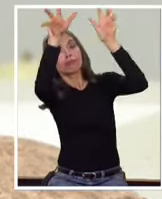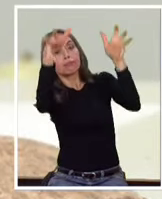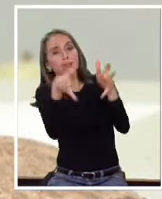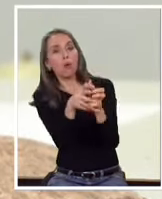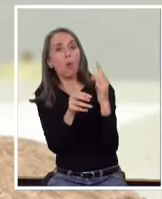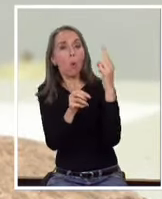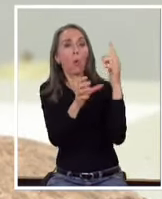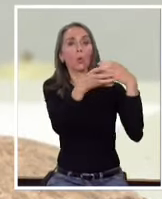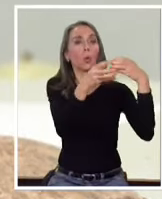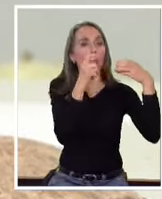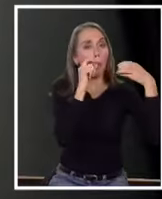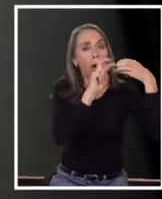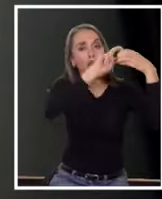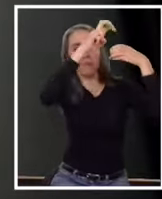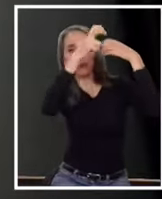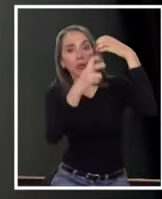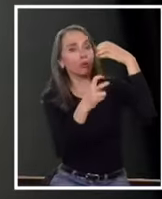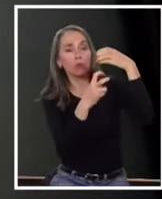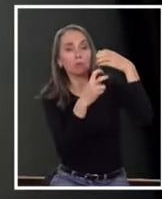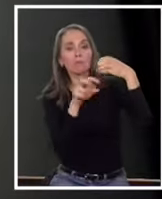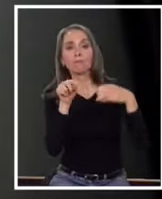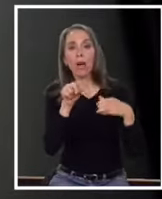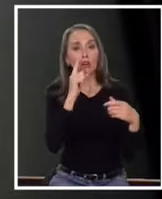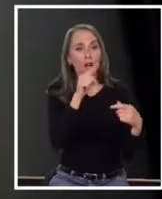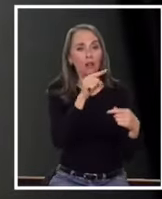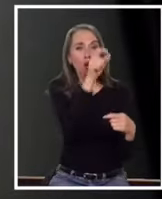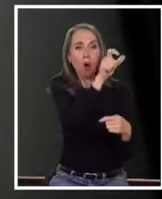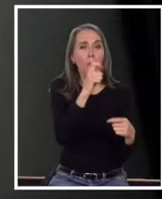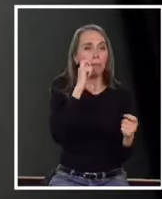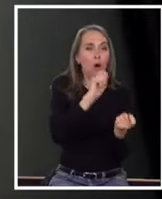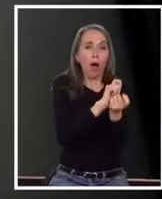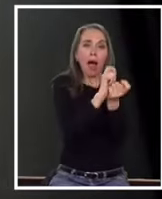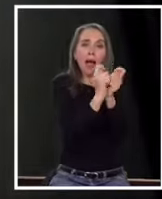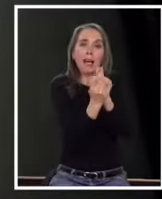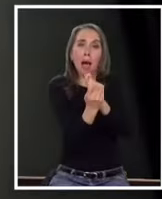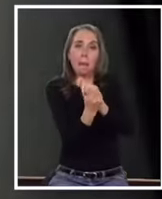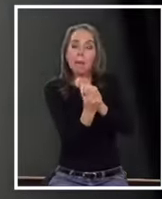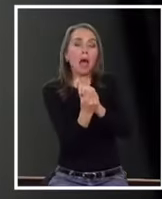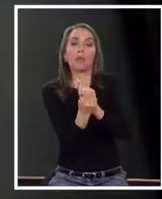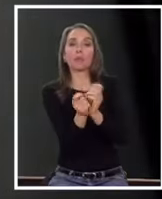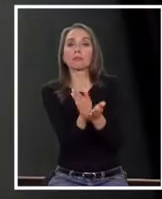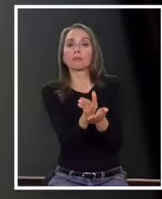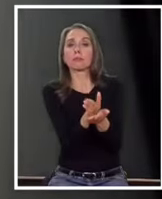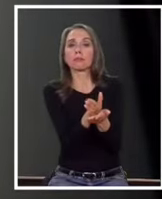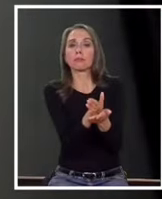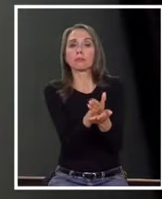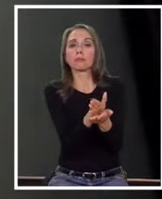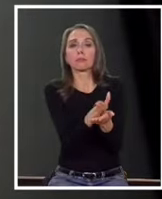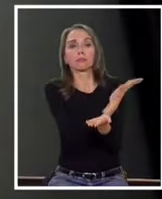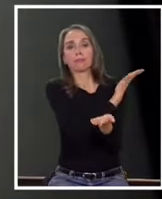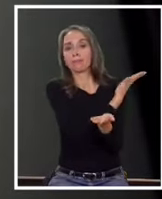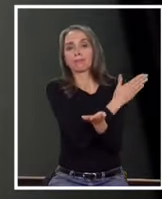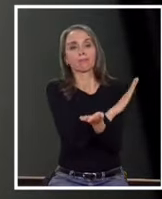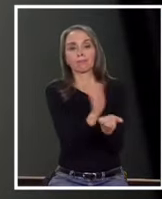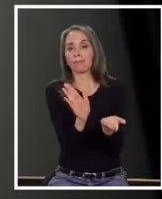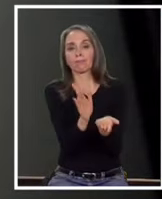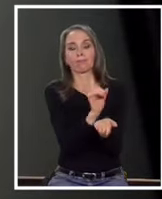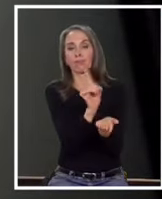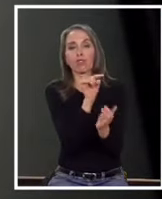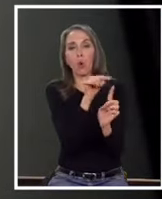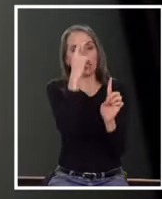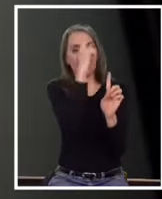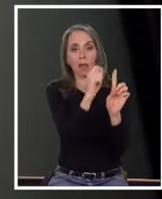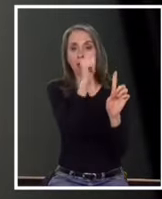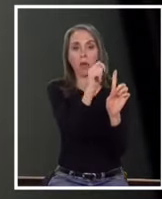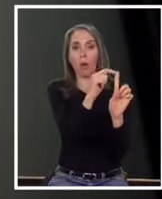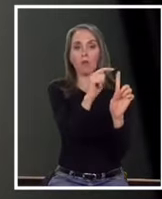punto. Esa imagen de evolución unilineal ya queda definitivamente enterrada, por decirlo de alguna